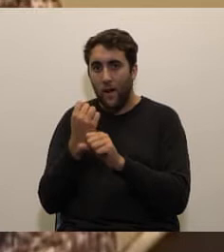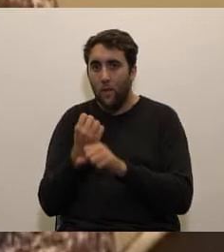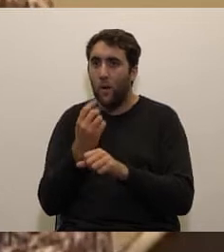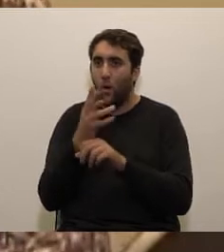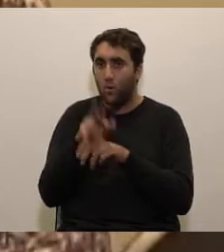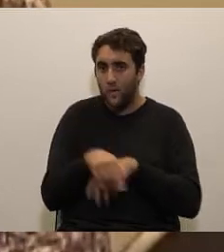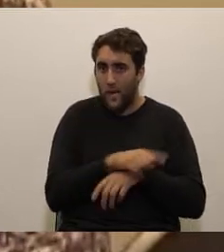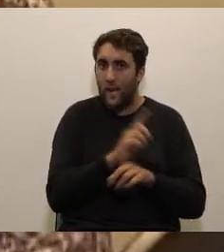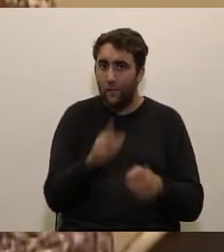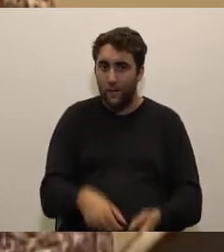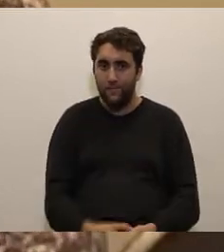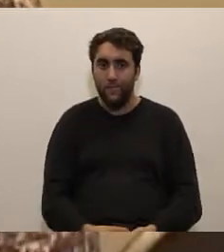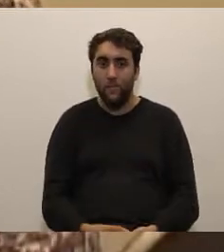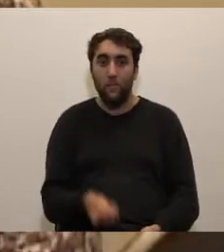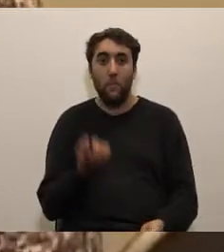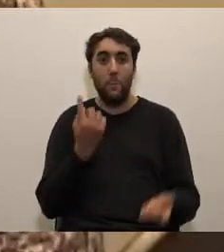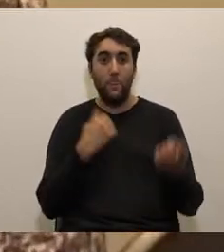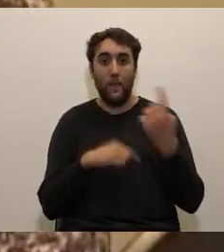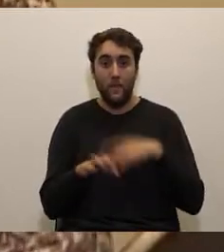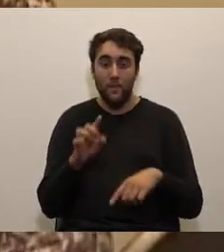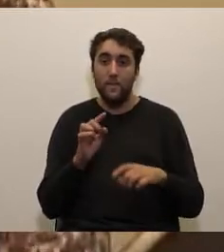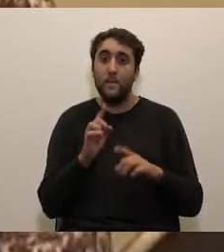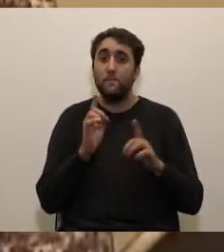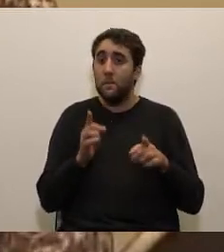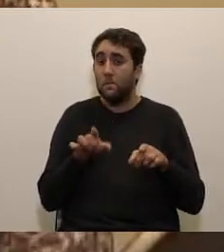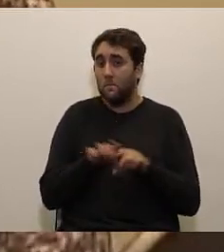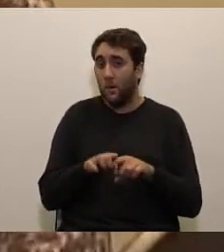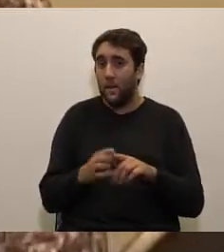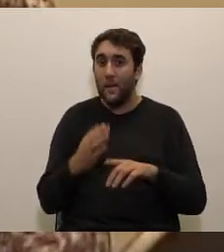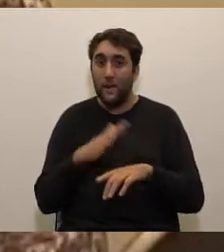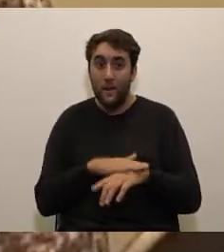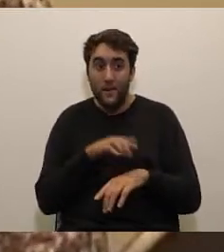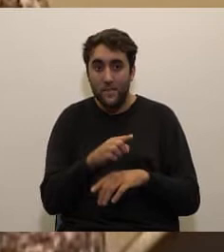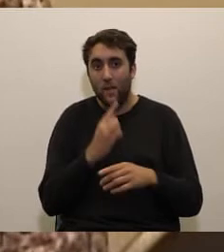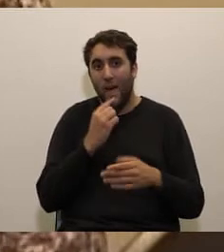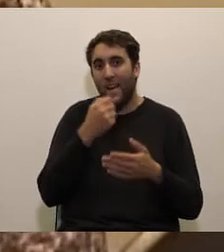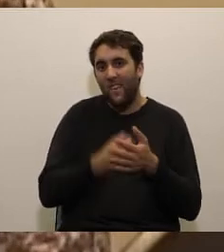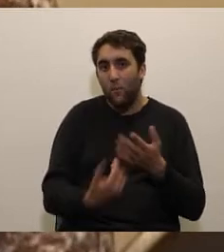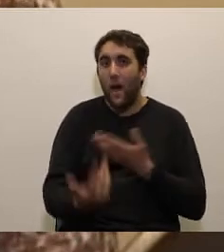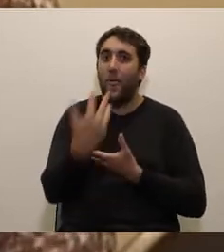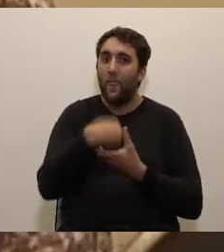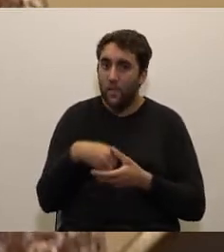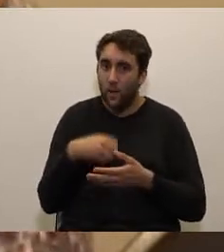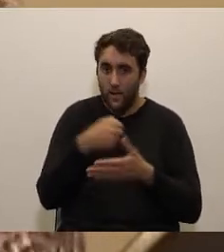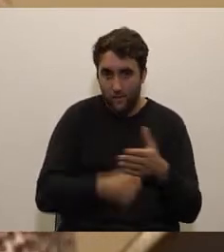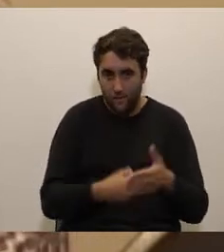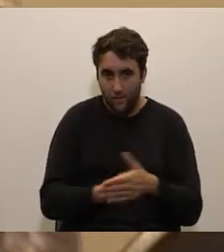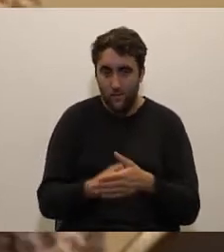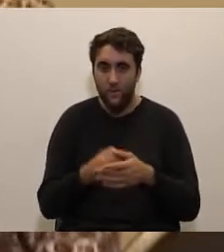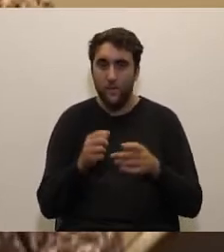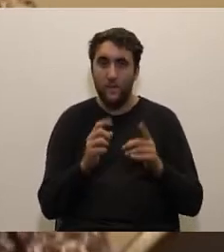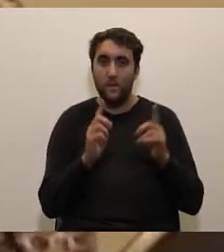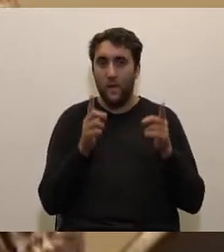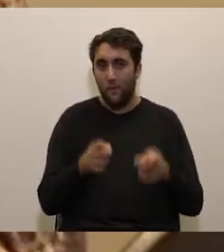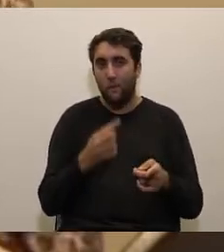contenidos. Entonces, es también un activismo dentro del activismo, el que